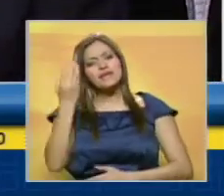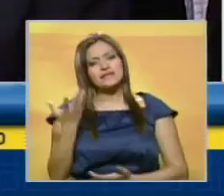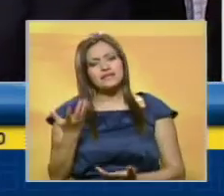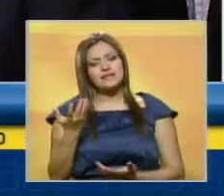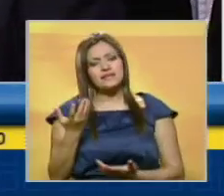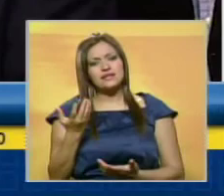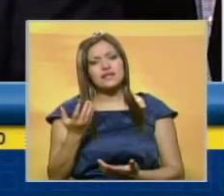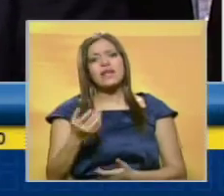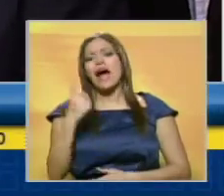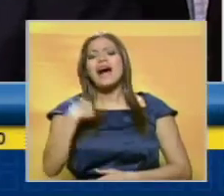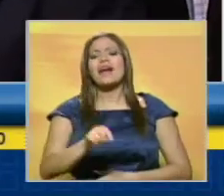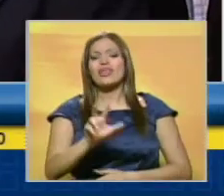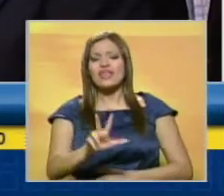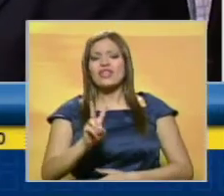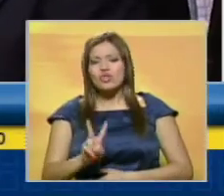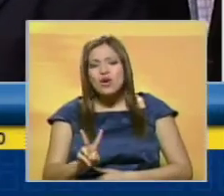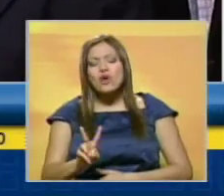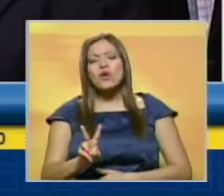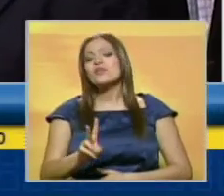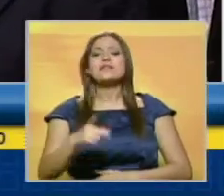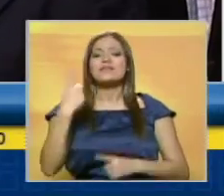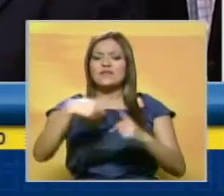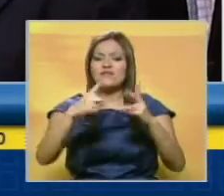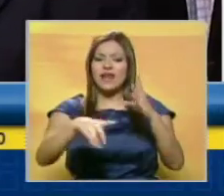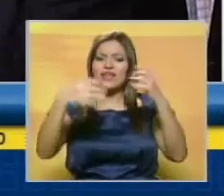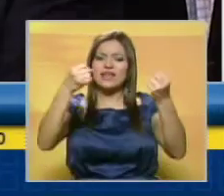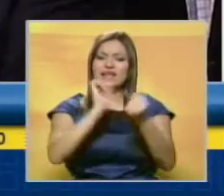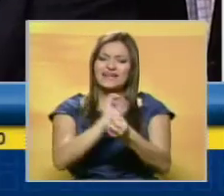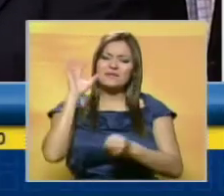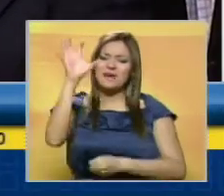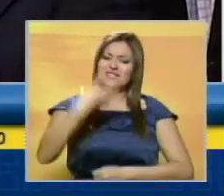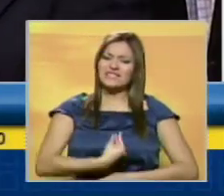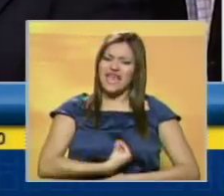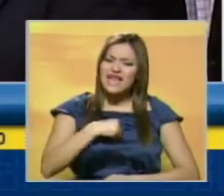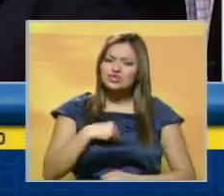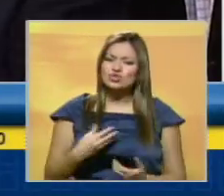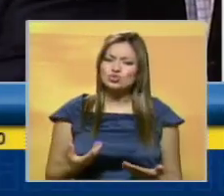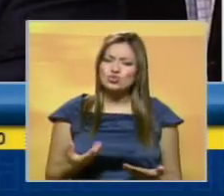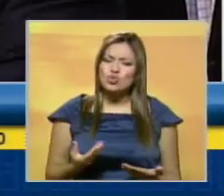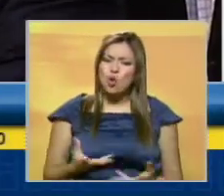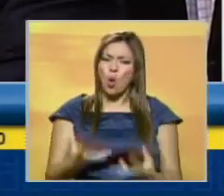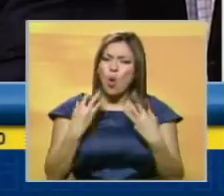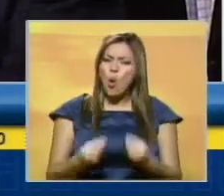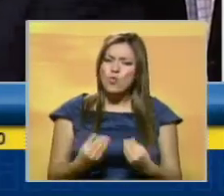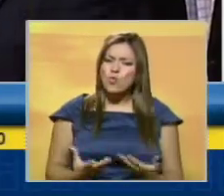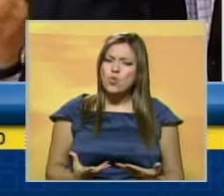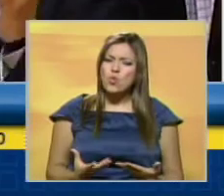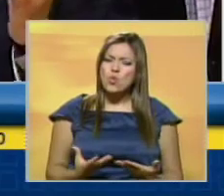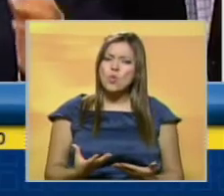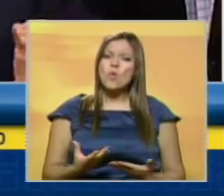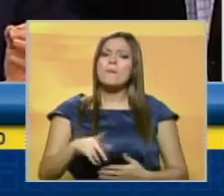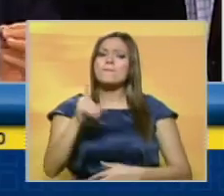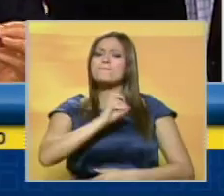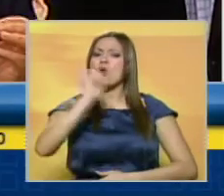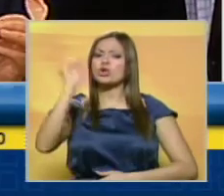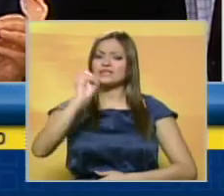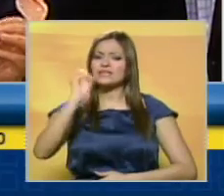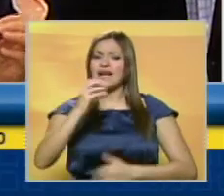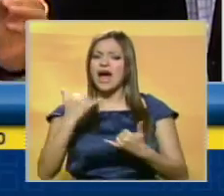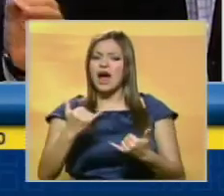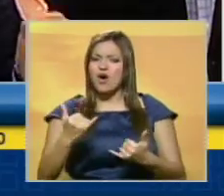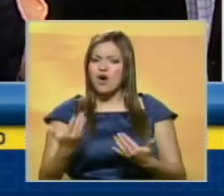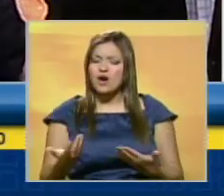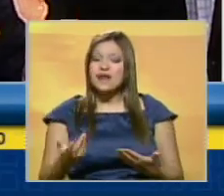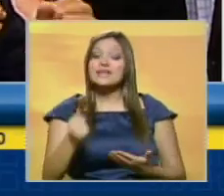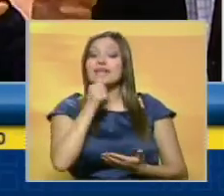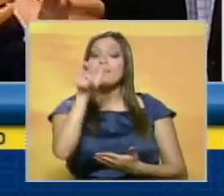sobrecogido, pero es que son 32 establecimientos penales en el país. ¿Qué es eso? ¿Cómo es posible que el porcentaje